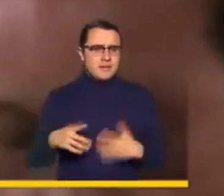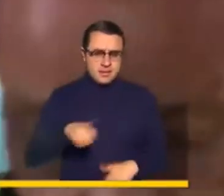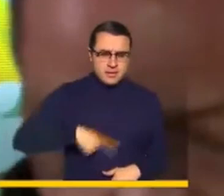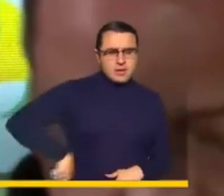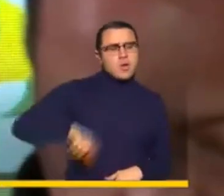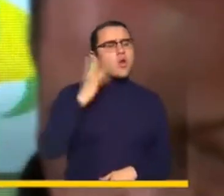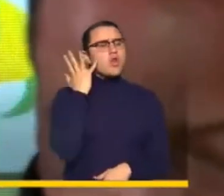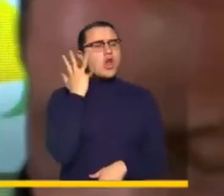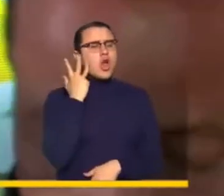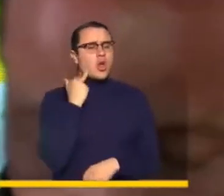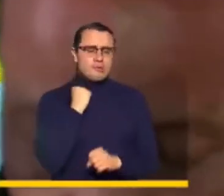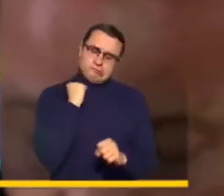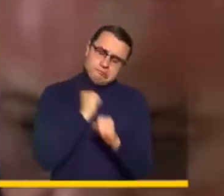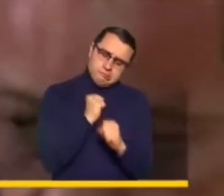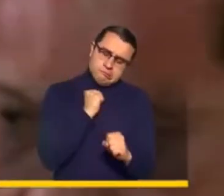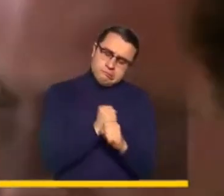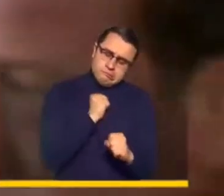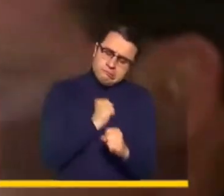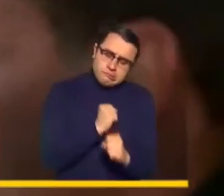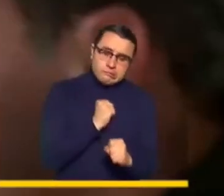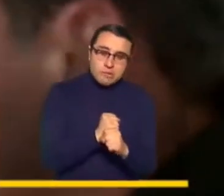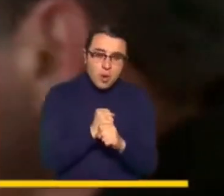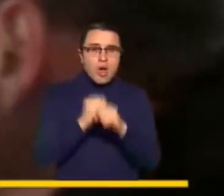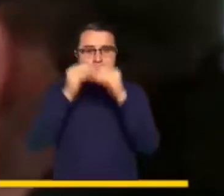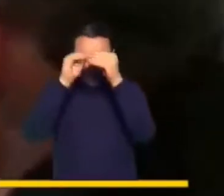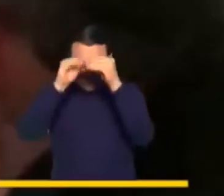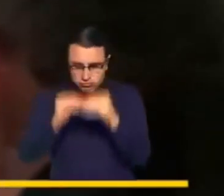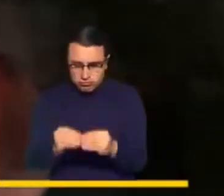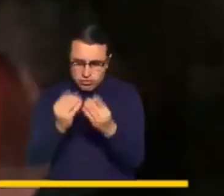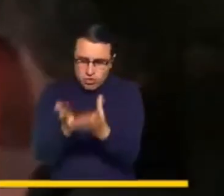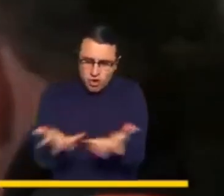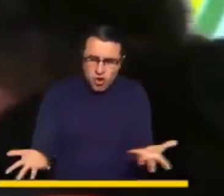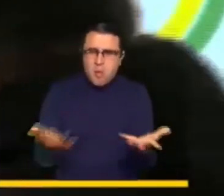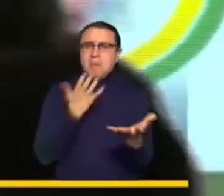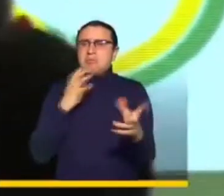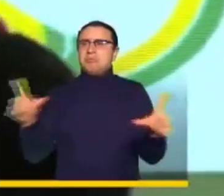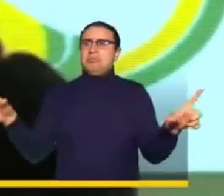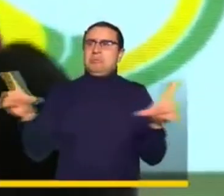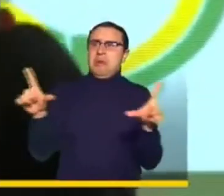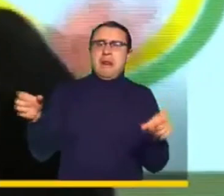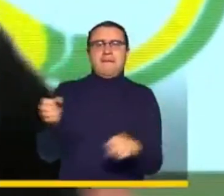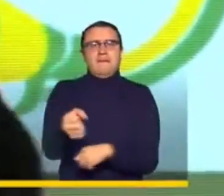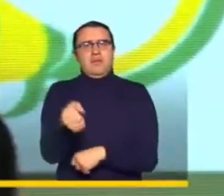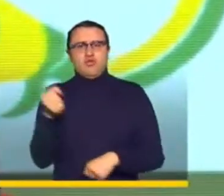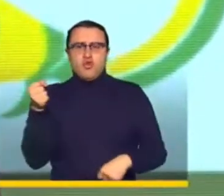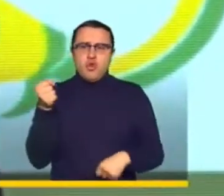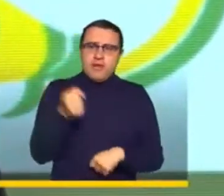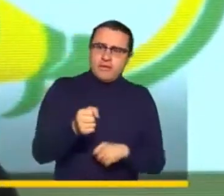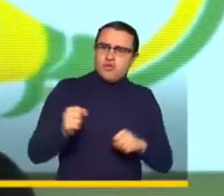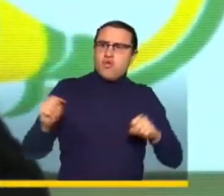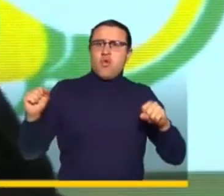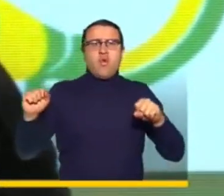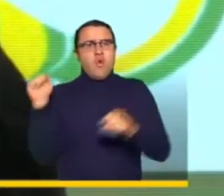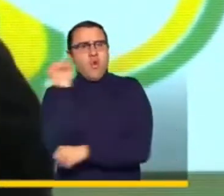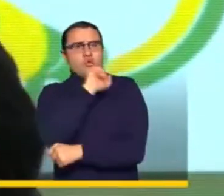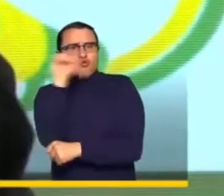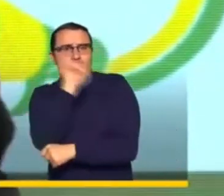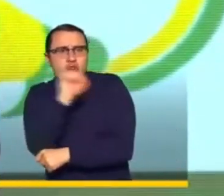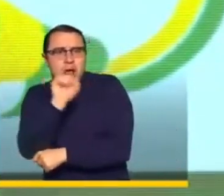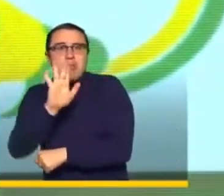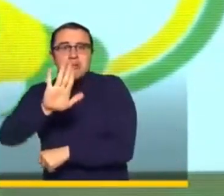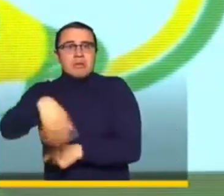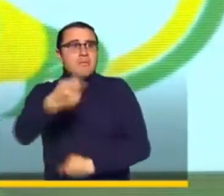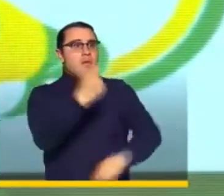trabajo cotidiano como se hacen las mercancías, los televisores, las neveras, los carros que se venden en